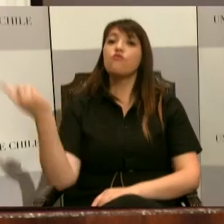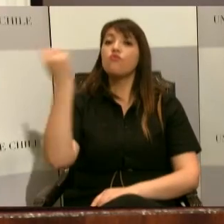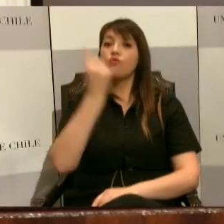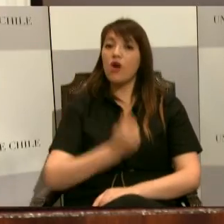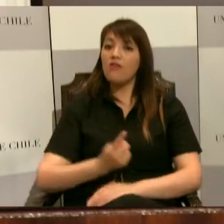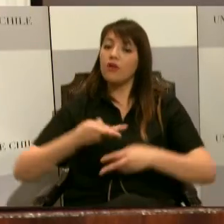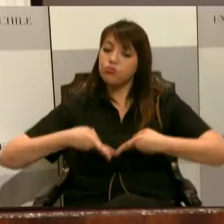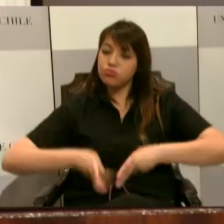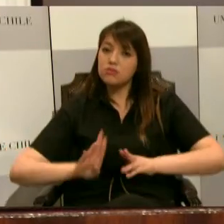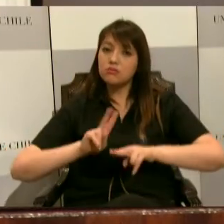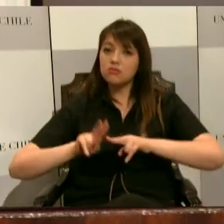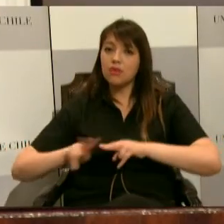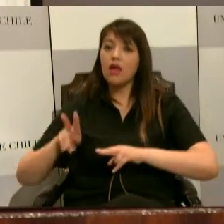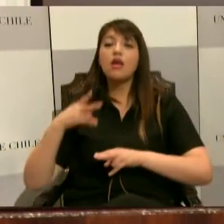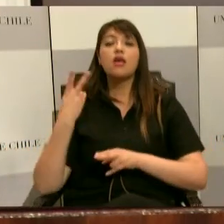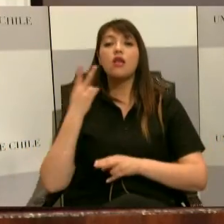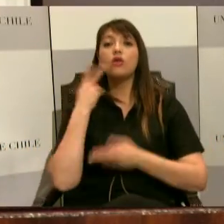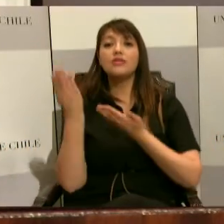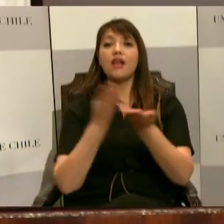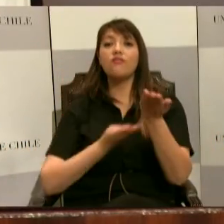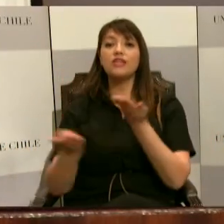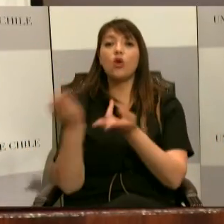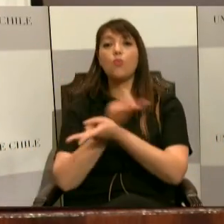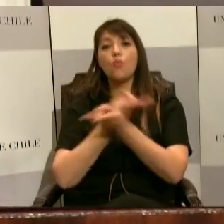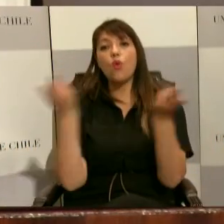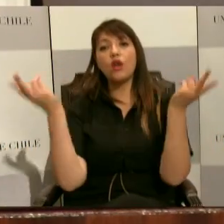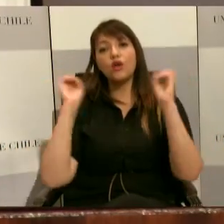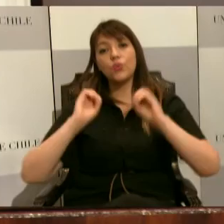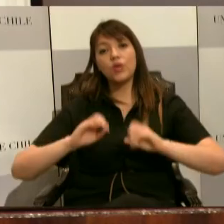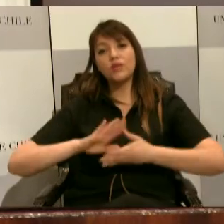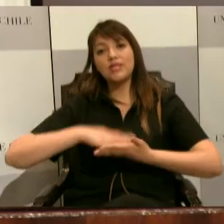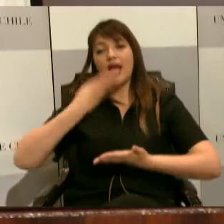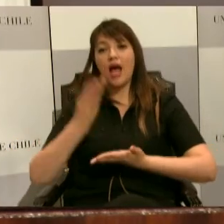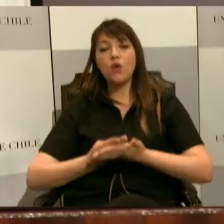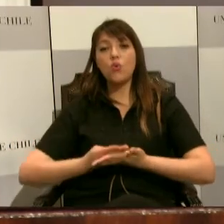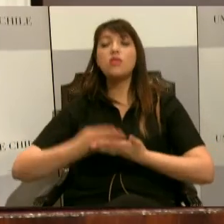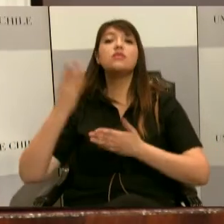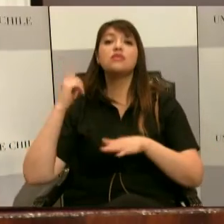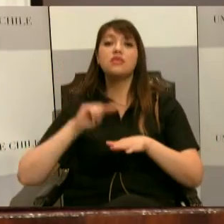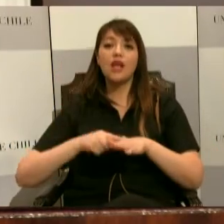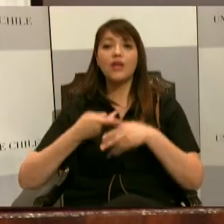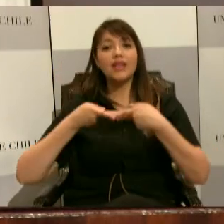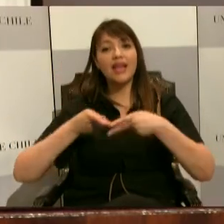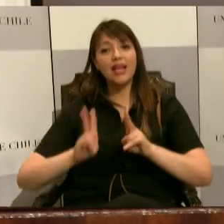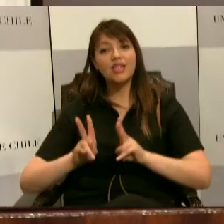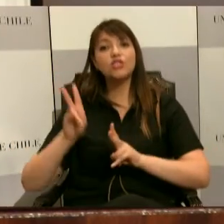fundir en una misión común los servicios públicos de educación, salud, tecnología,